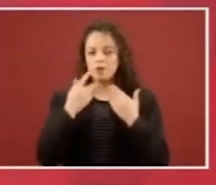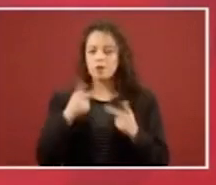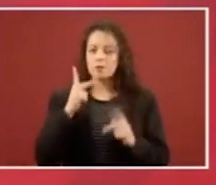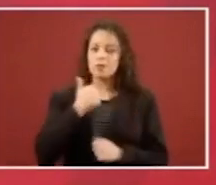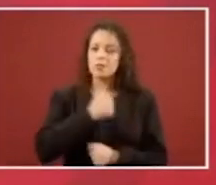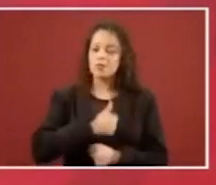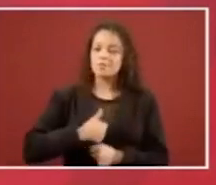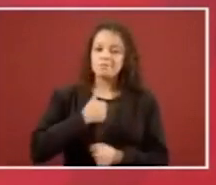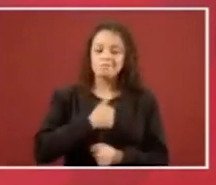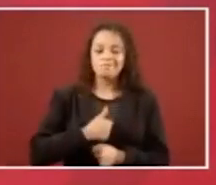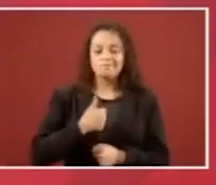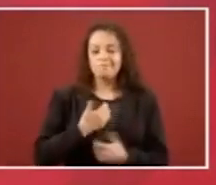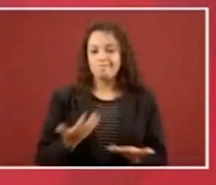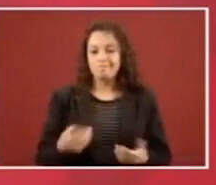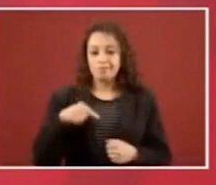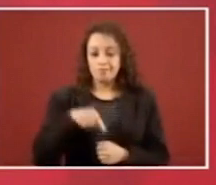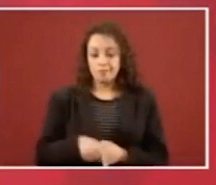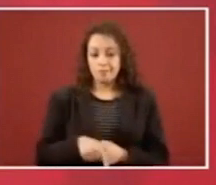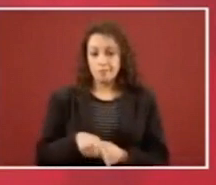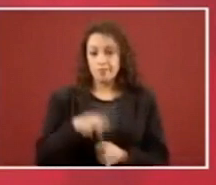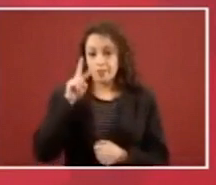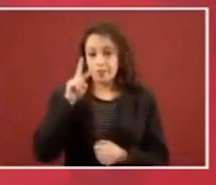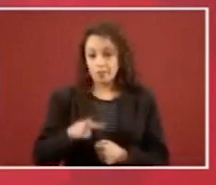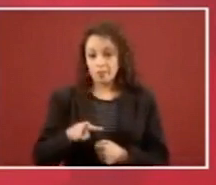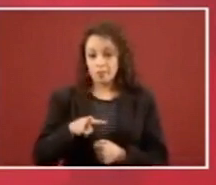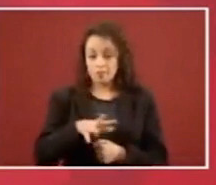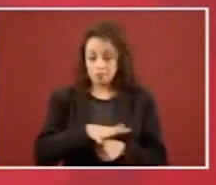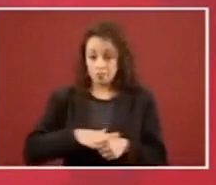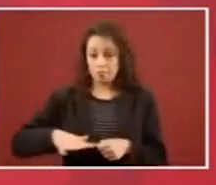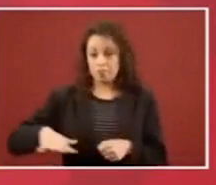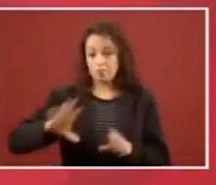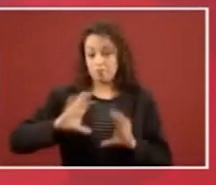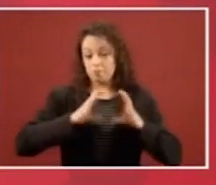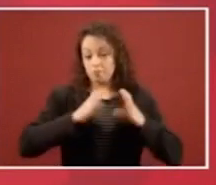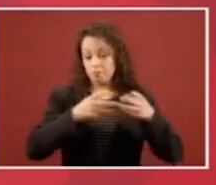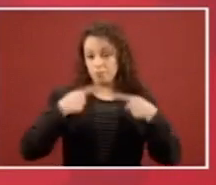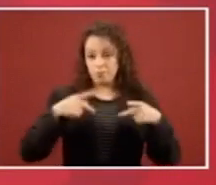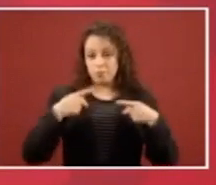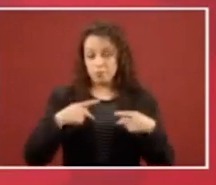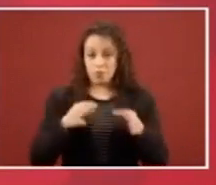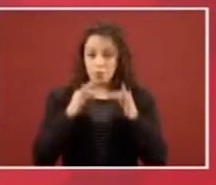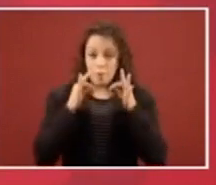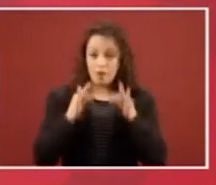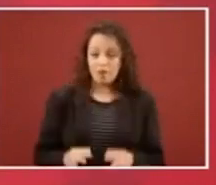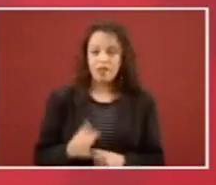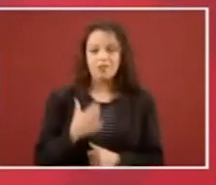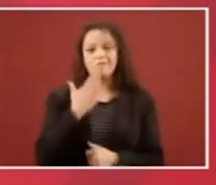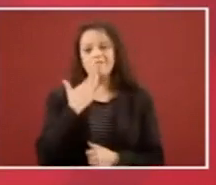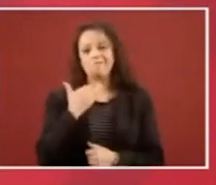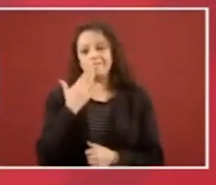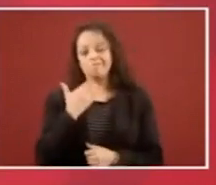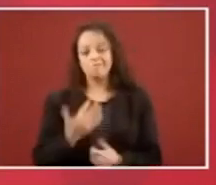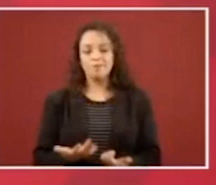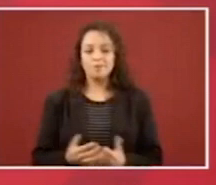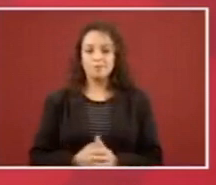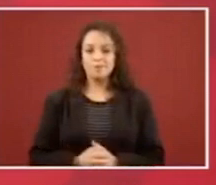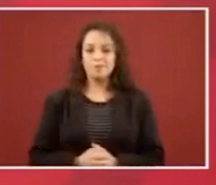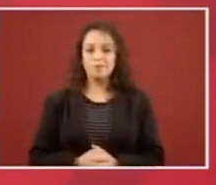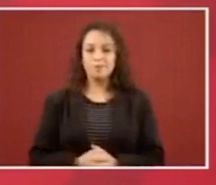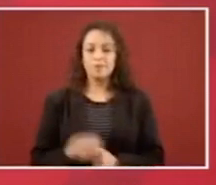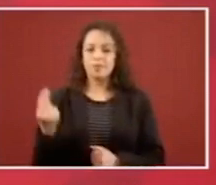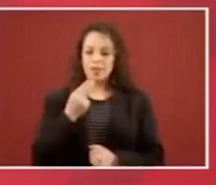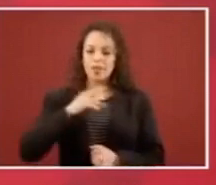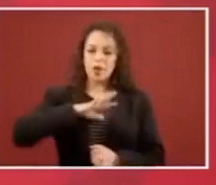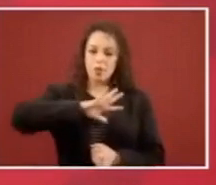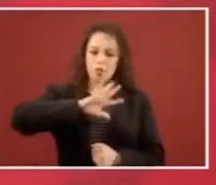no vivimos en una sociedad perfecta. ¿Sí? Tenemos que aspirar a eso, a